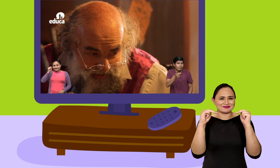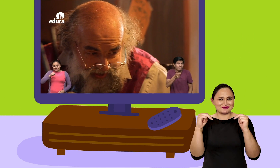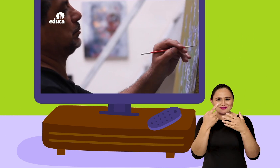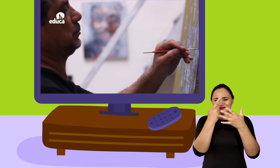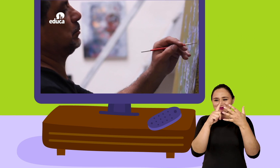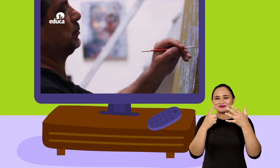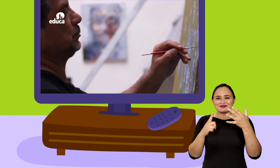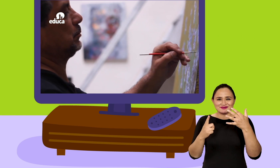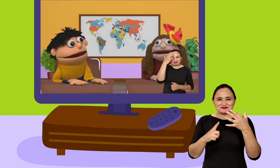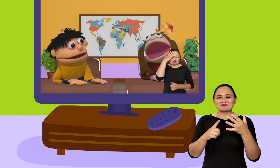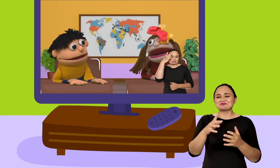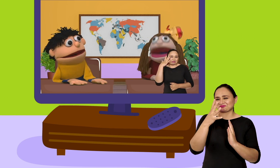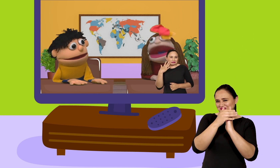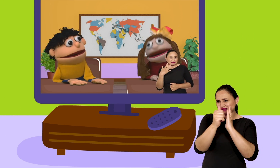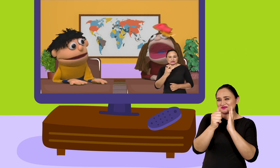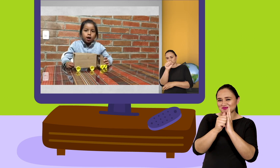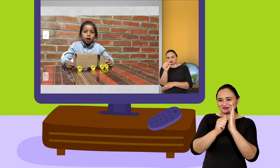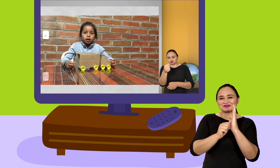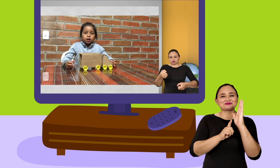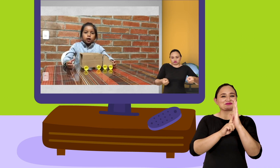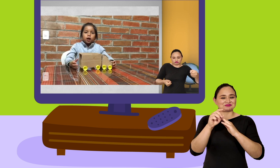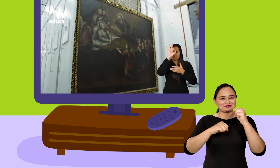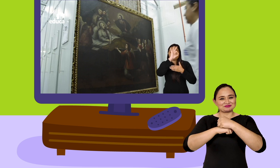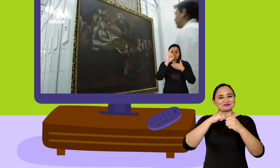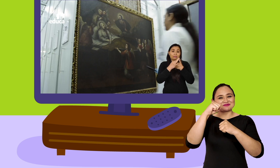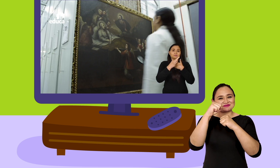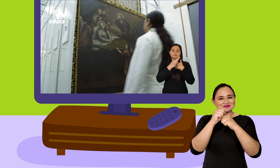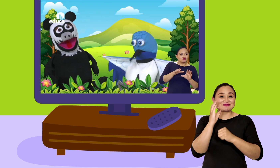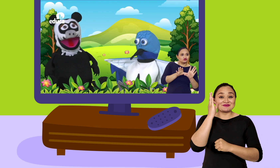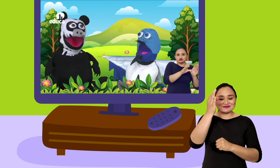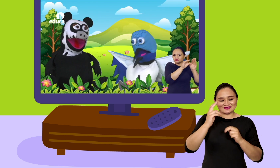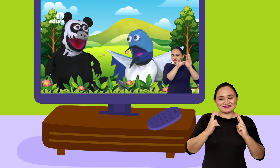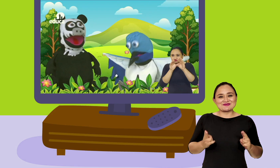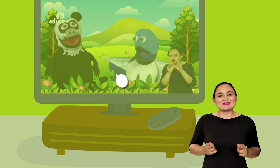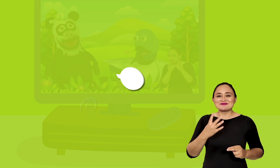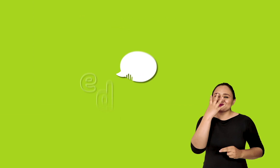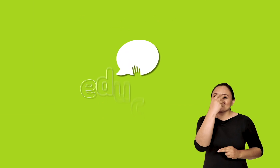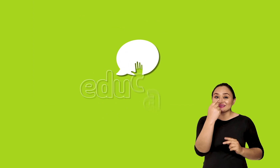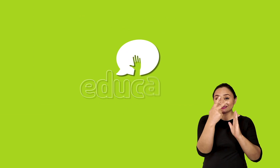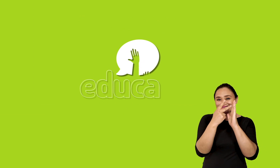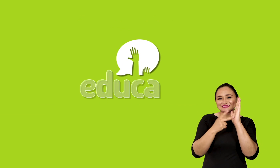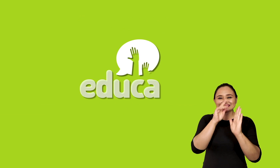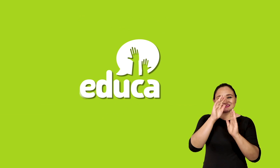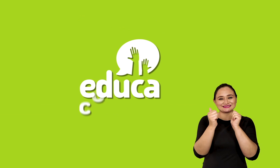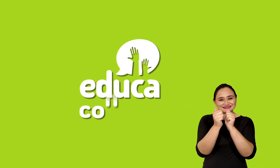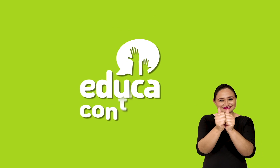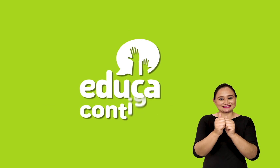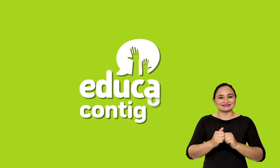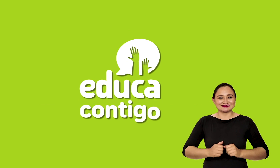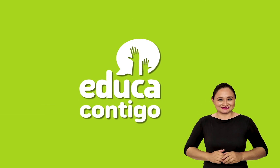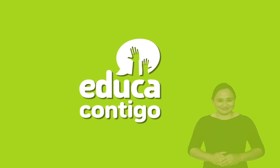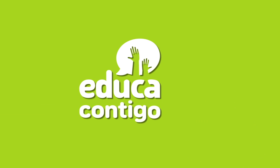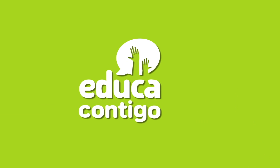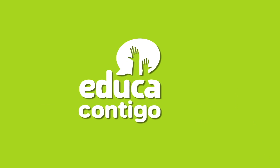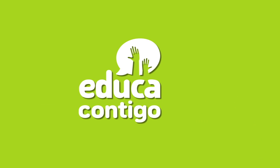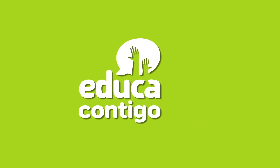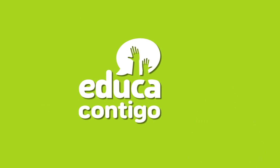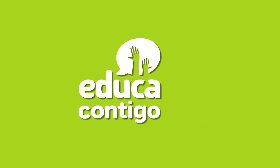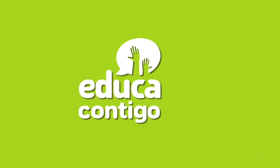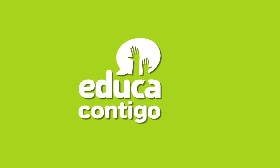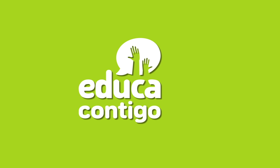enormes capacidades para construir un futuro más humano. ¡Qué lindo es vernos en Educa Contigo!